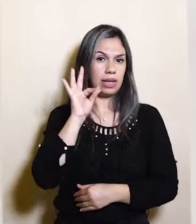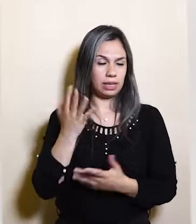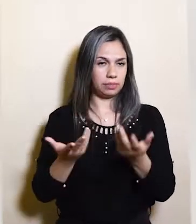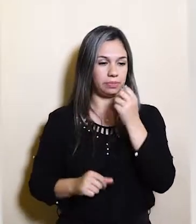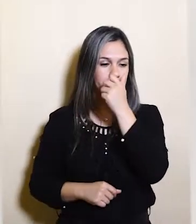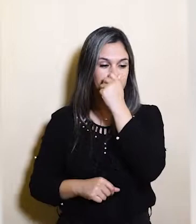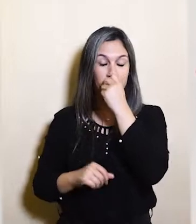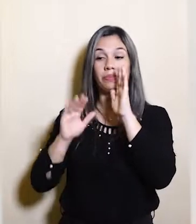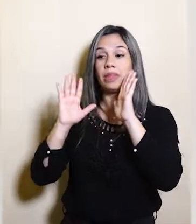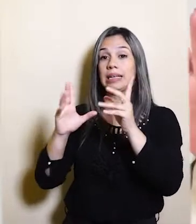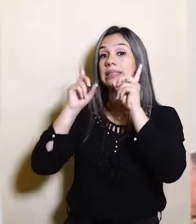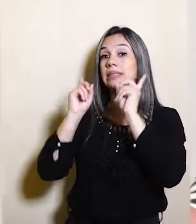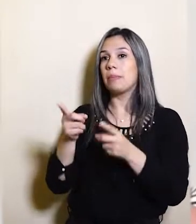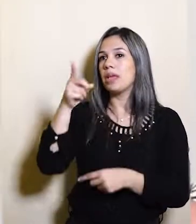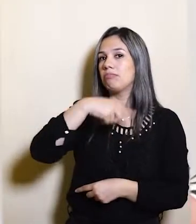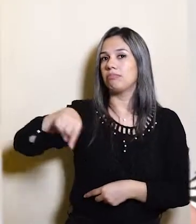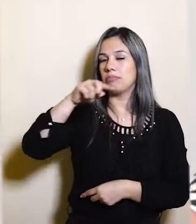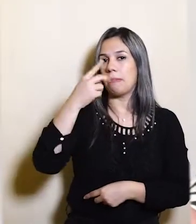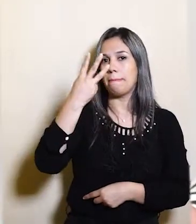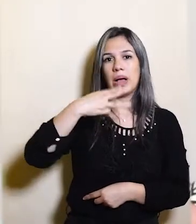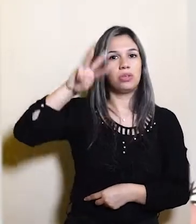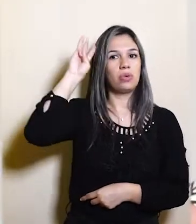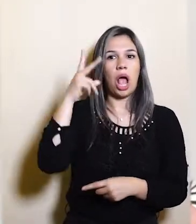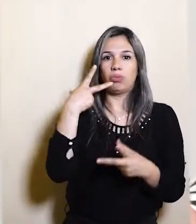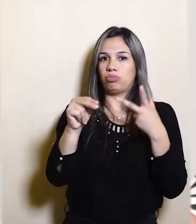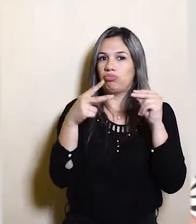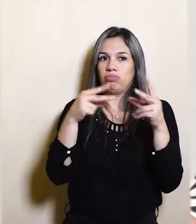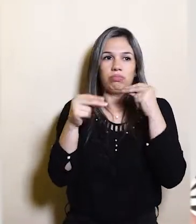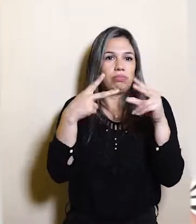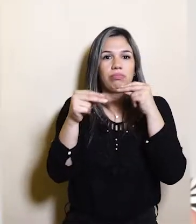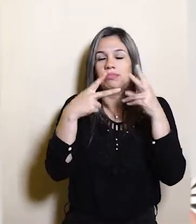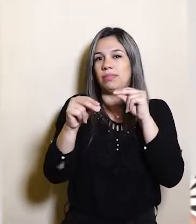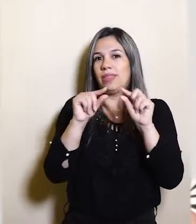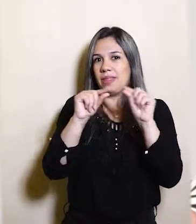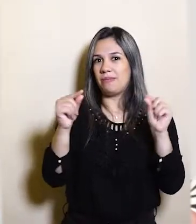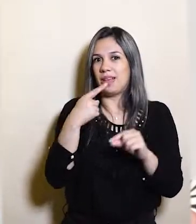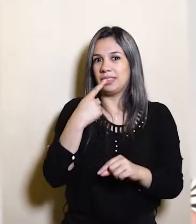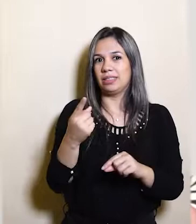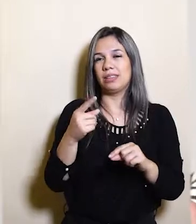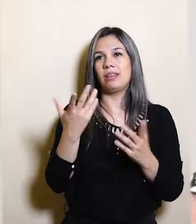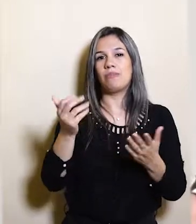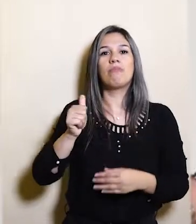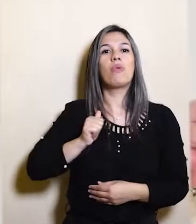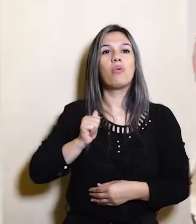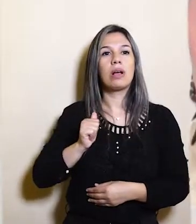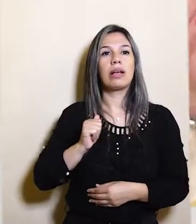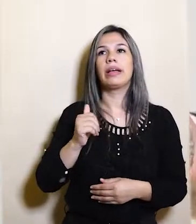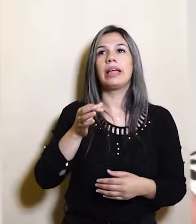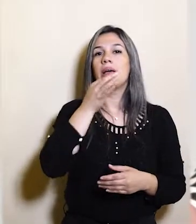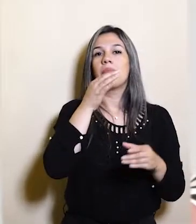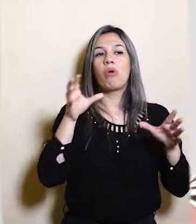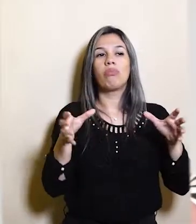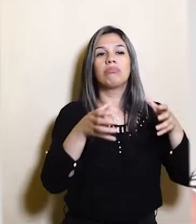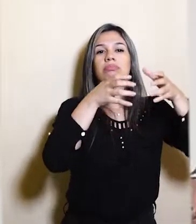hay una cuestión, ¿verdad? Hay una negación absoluta hacia esta realidad. Siempre hablo yo en estos términos de que mujeres de una clase social